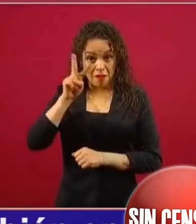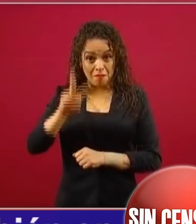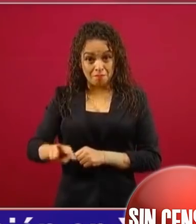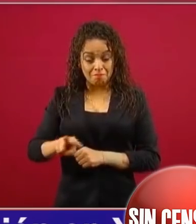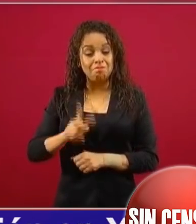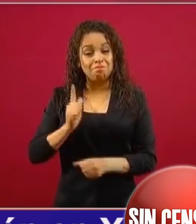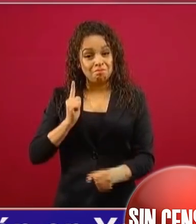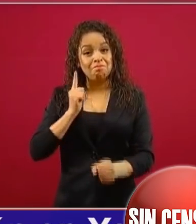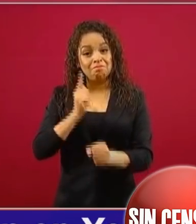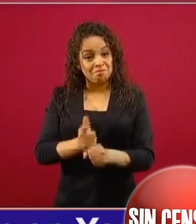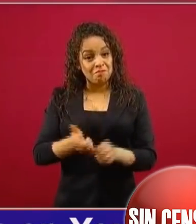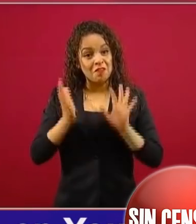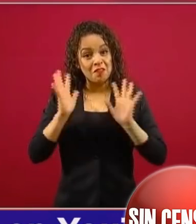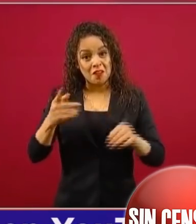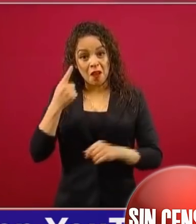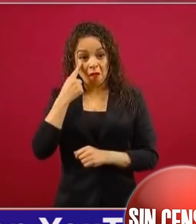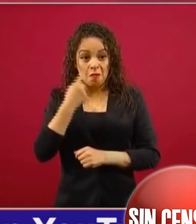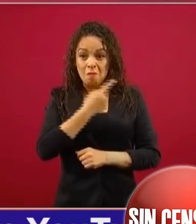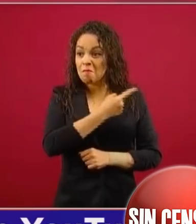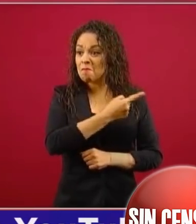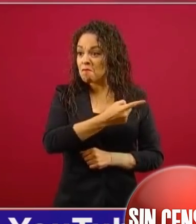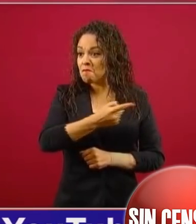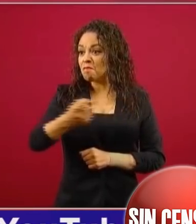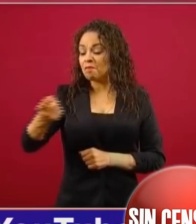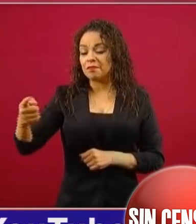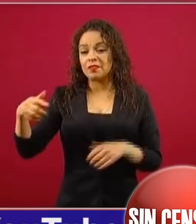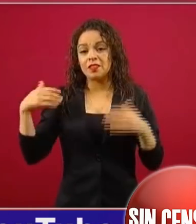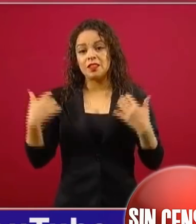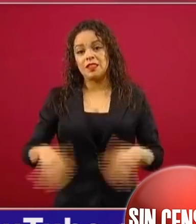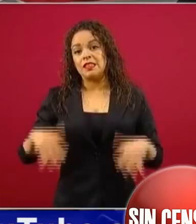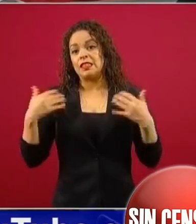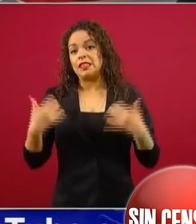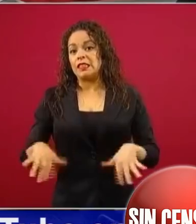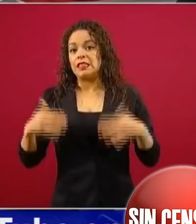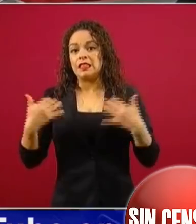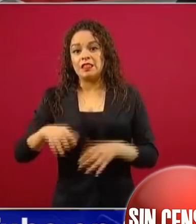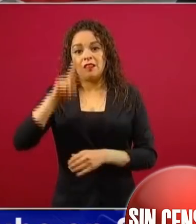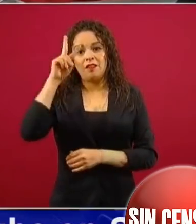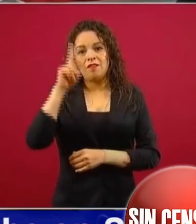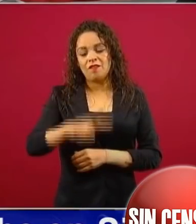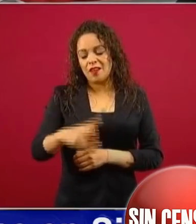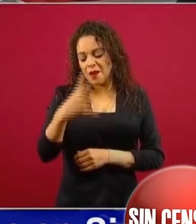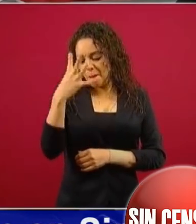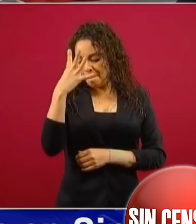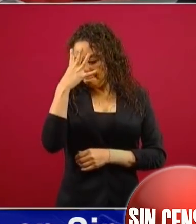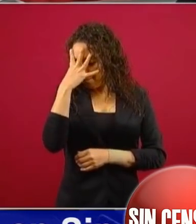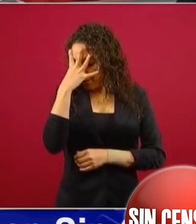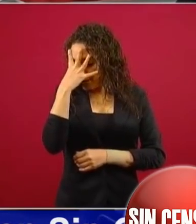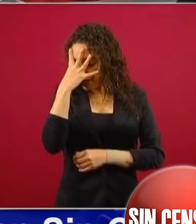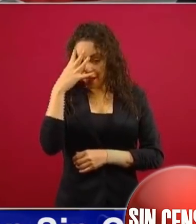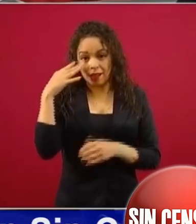Dan pena ajena, haciendo hasta el ridículo.